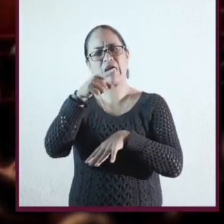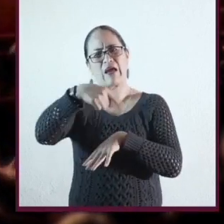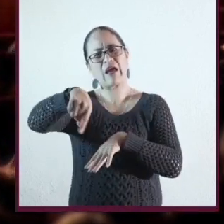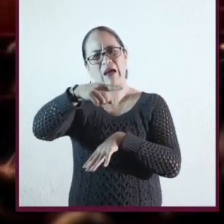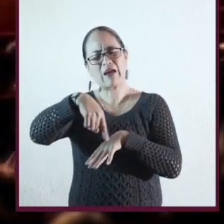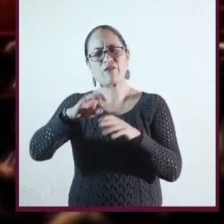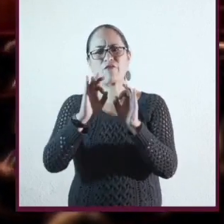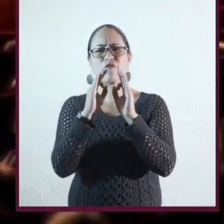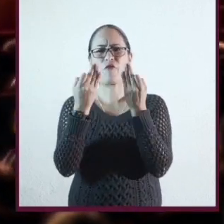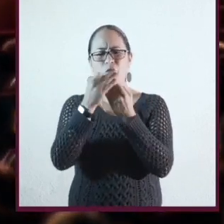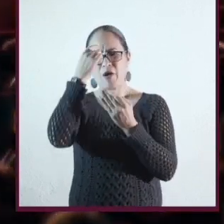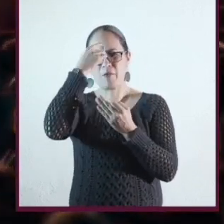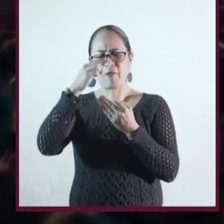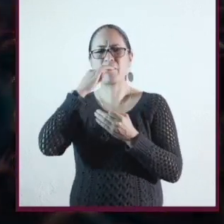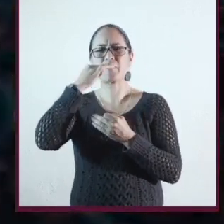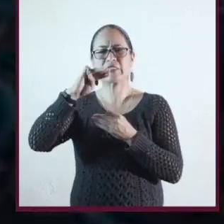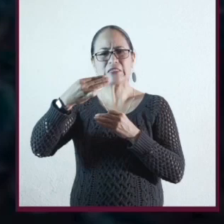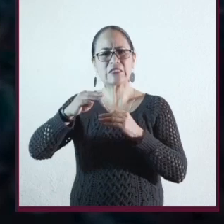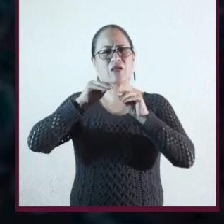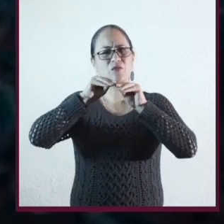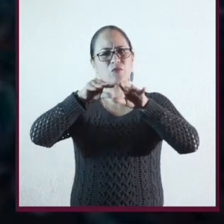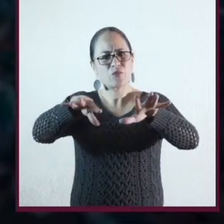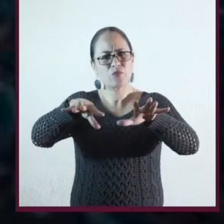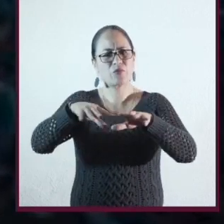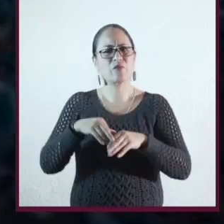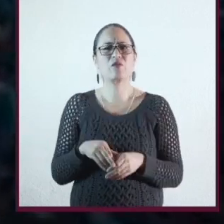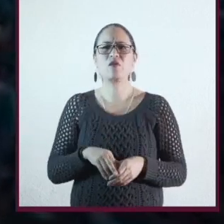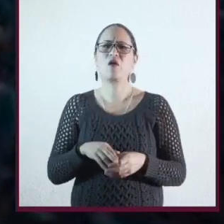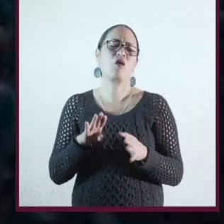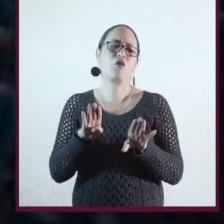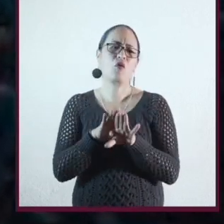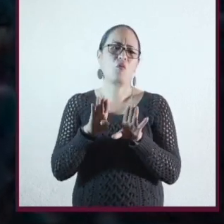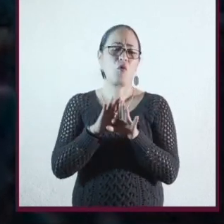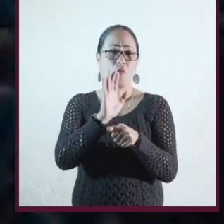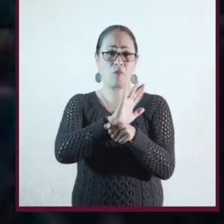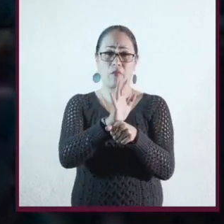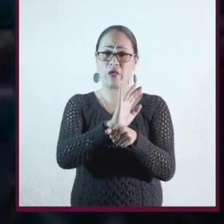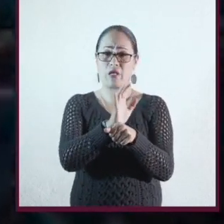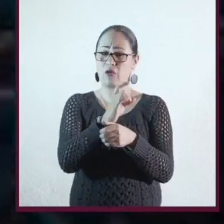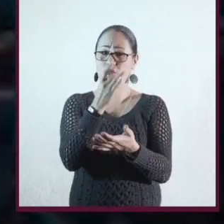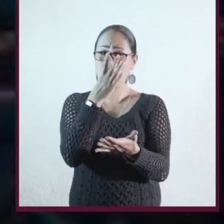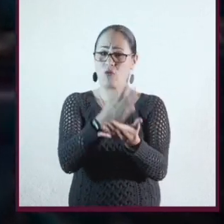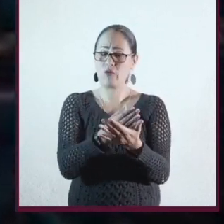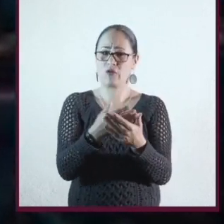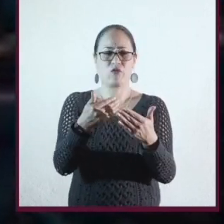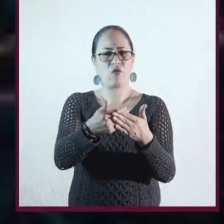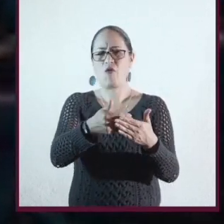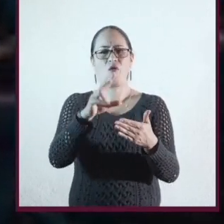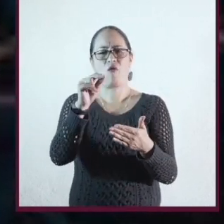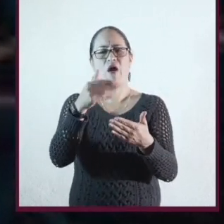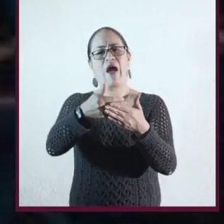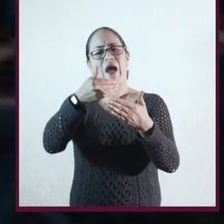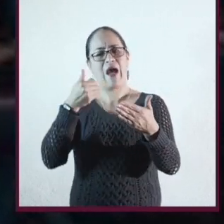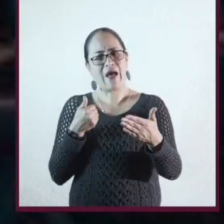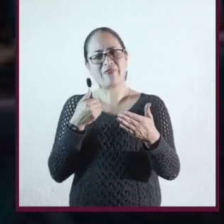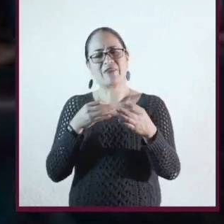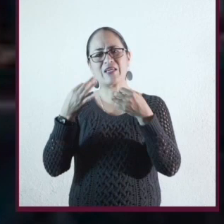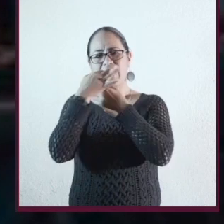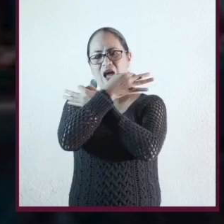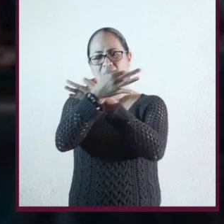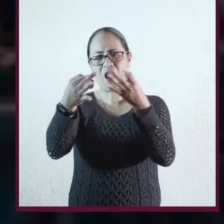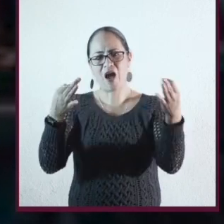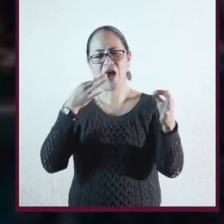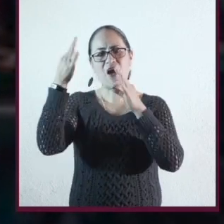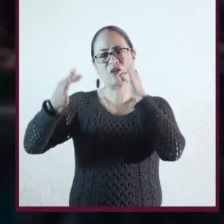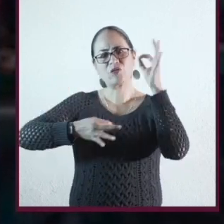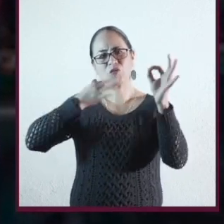para transmitir mensajes. No solamente a través de las películas, sino de los anuncios y noticias que se dan a conocer antes de